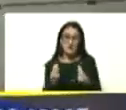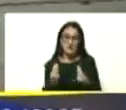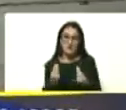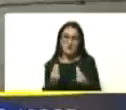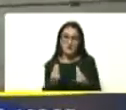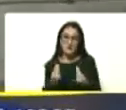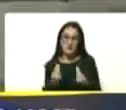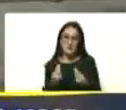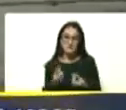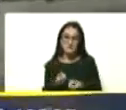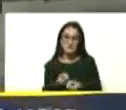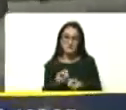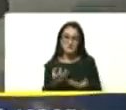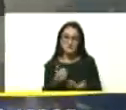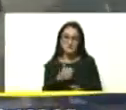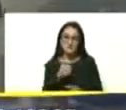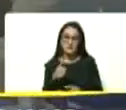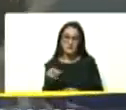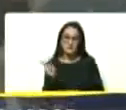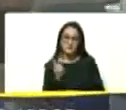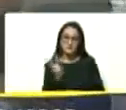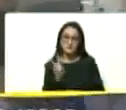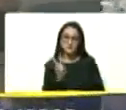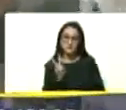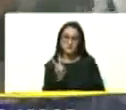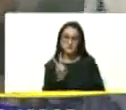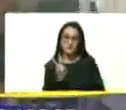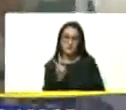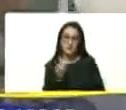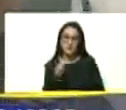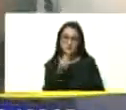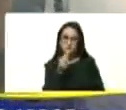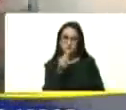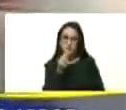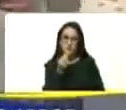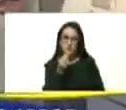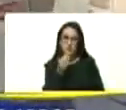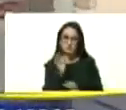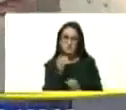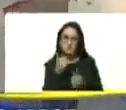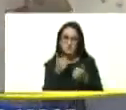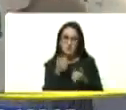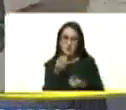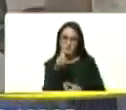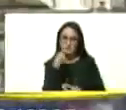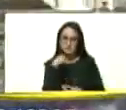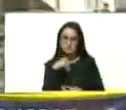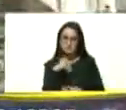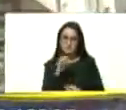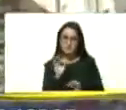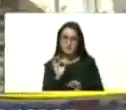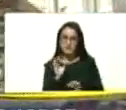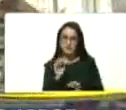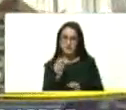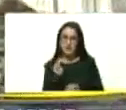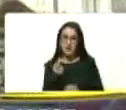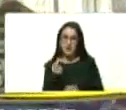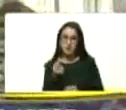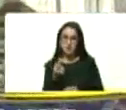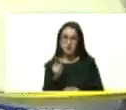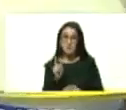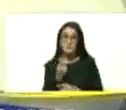y así garantizar que cada venezolano consuma un producto óptimo y siendo el arroz un producto de